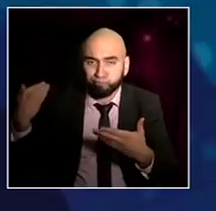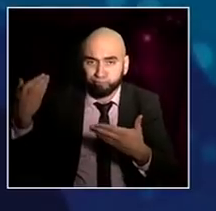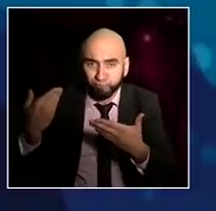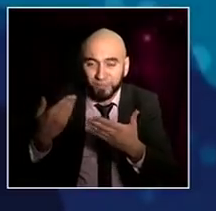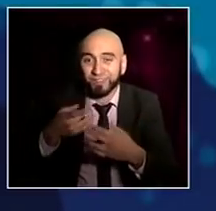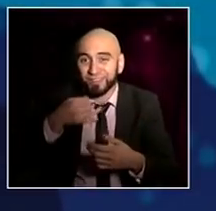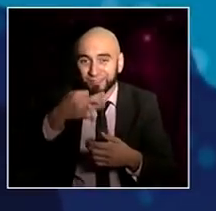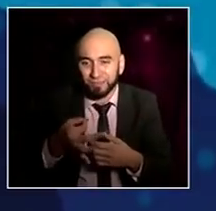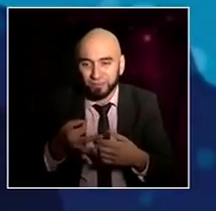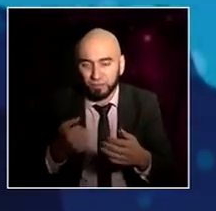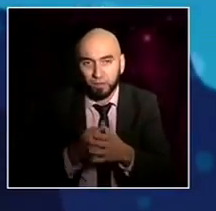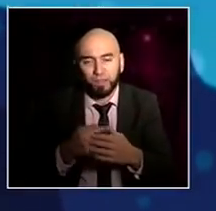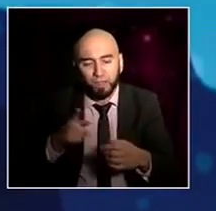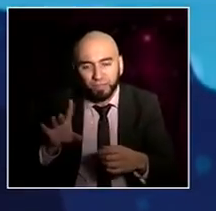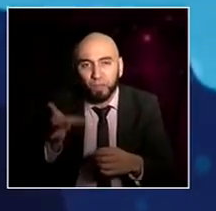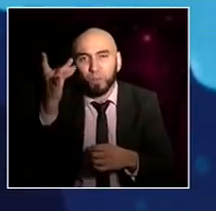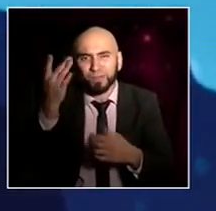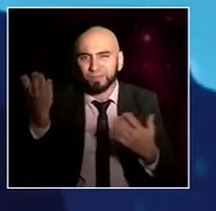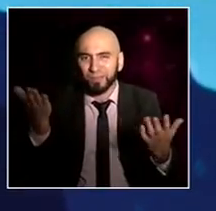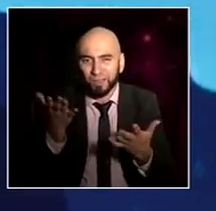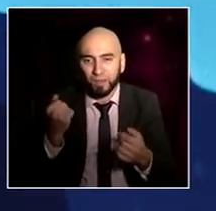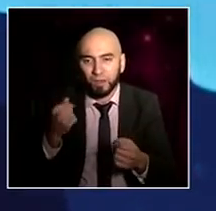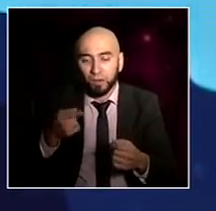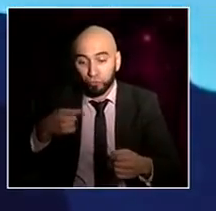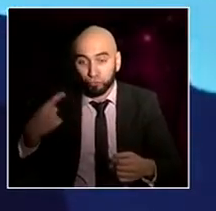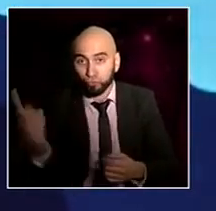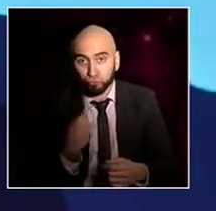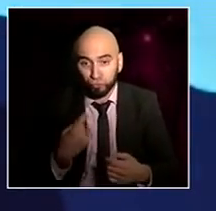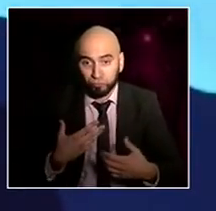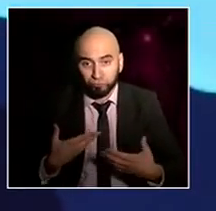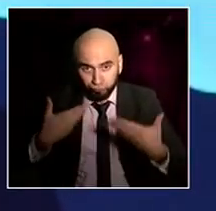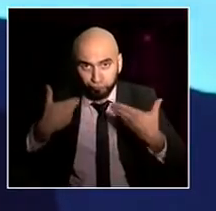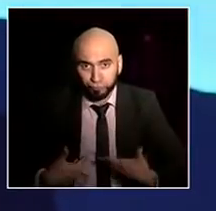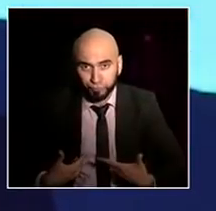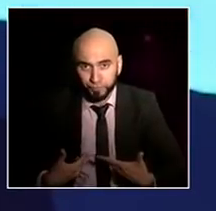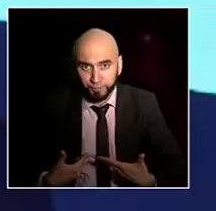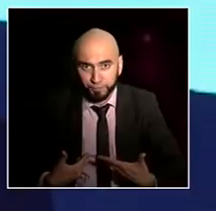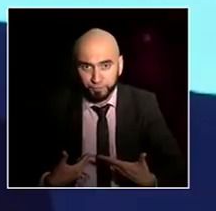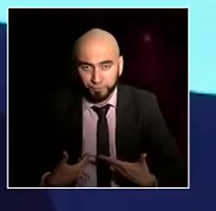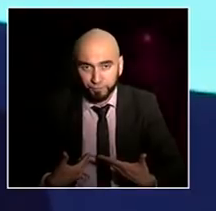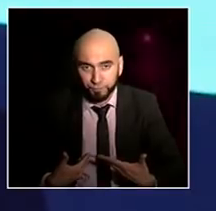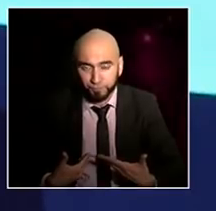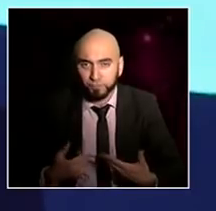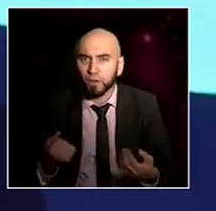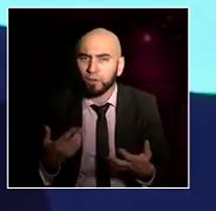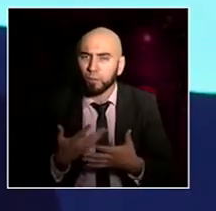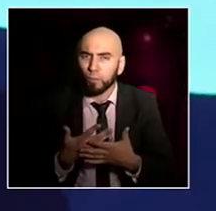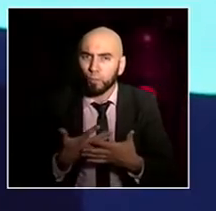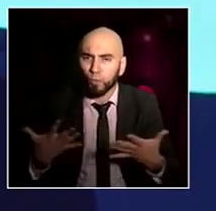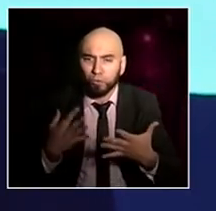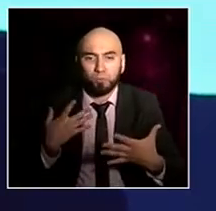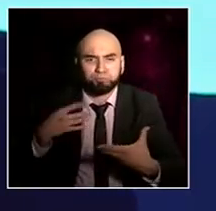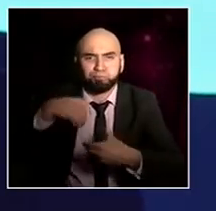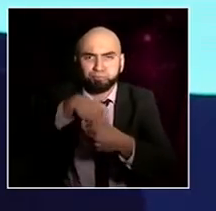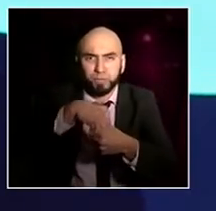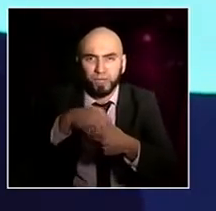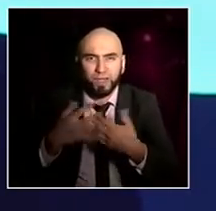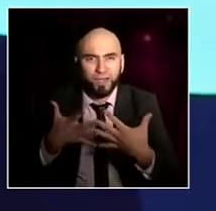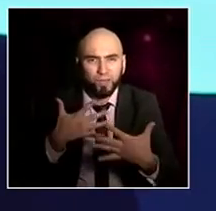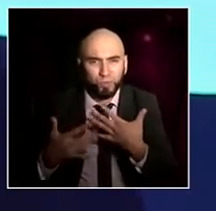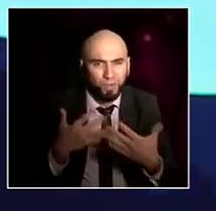darnos cuenta que nuestra mente, nuestros seres, como lo experimentamos, son también muy parte de la naturaleza, muy continuo con